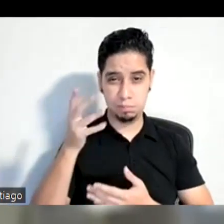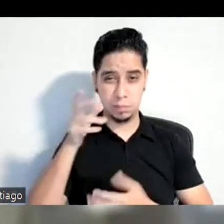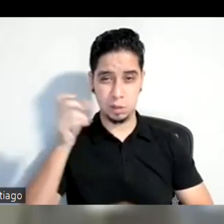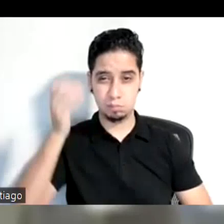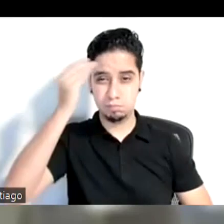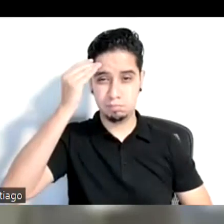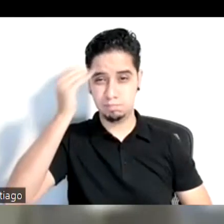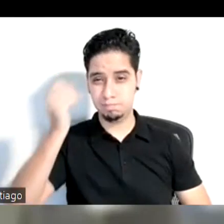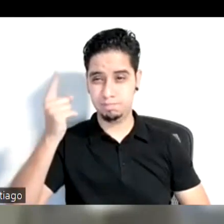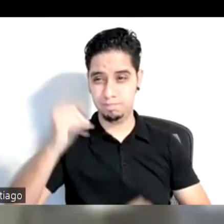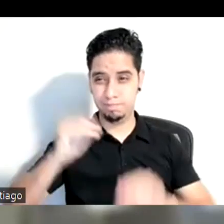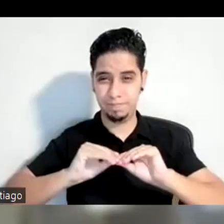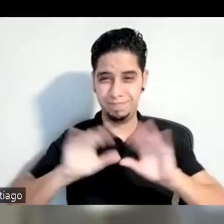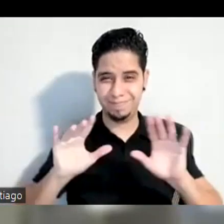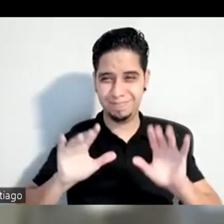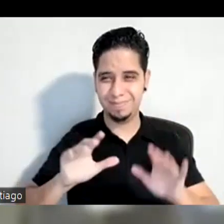bien.